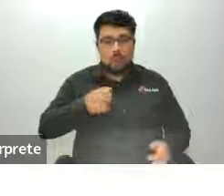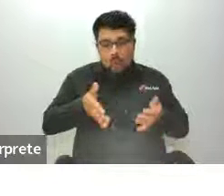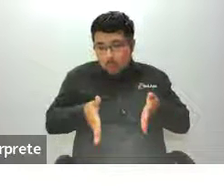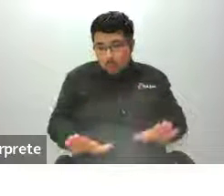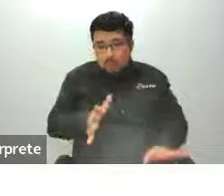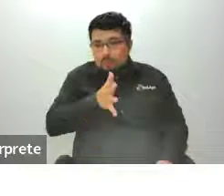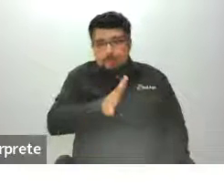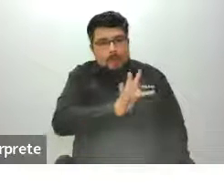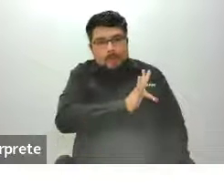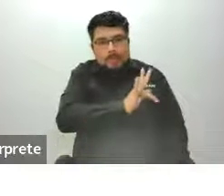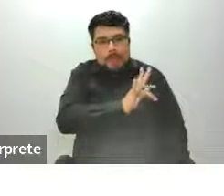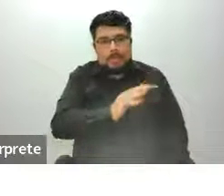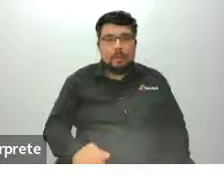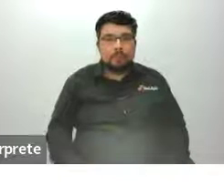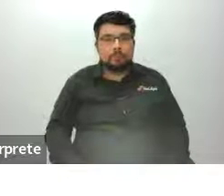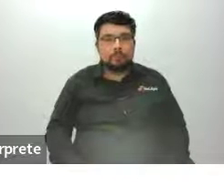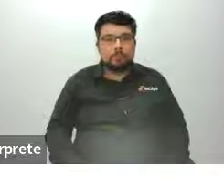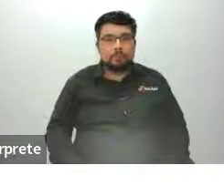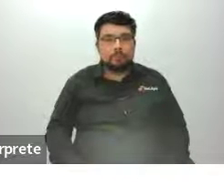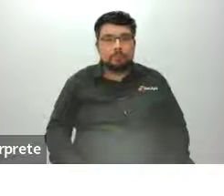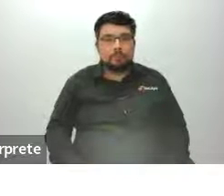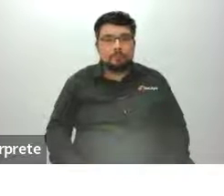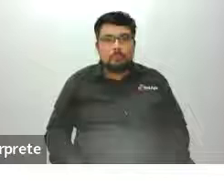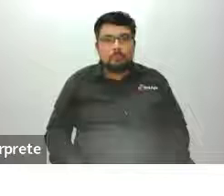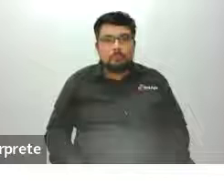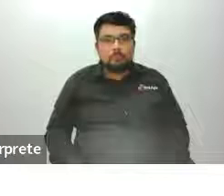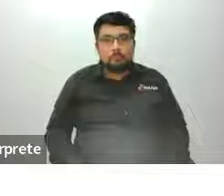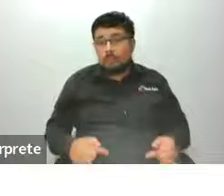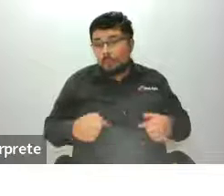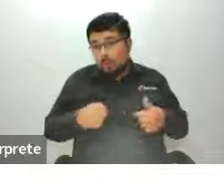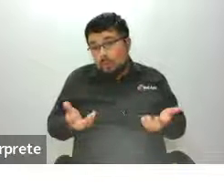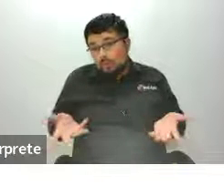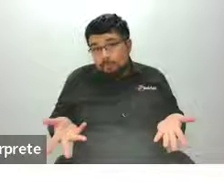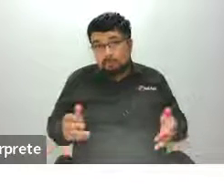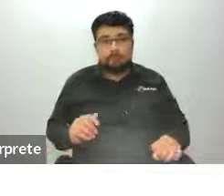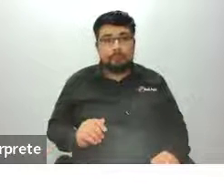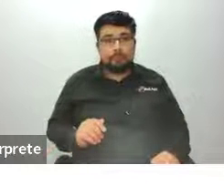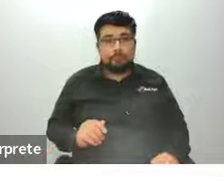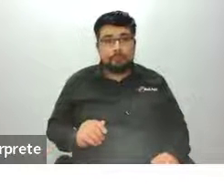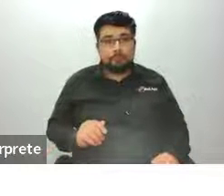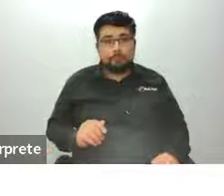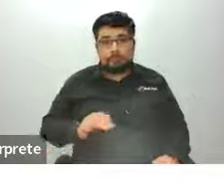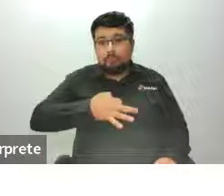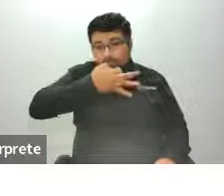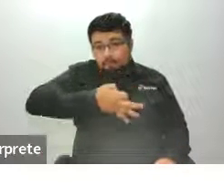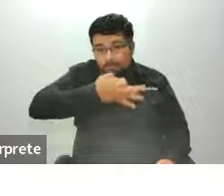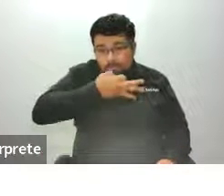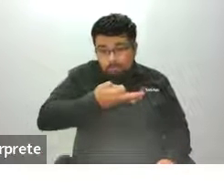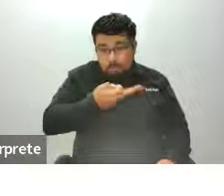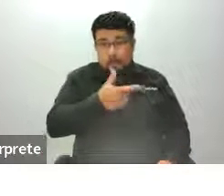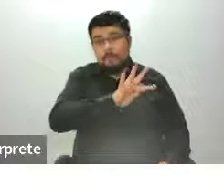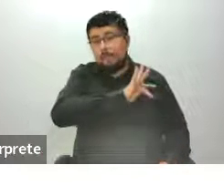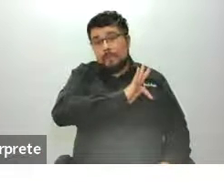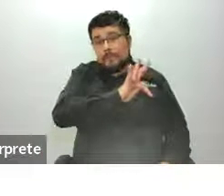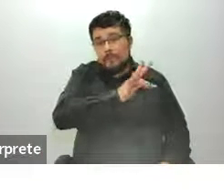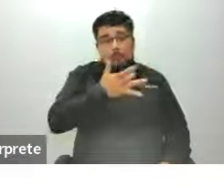Francia, ¿no? Hubiera sido usuaria del francés, ¿no? Porque